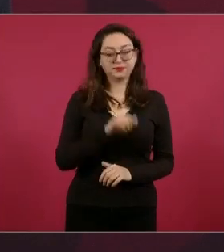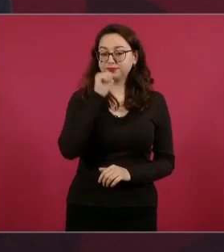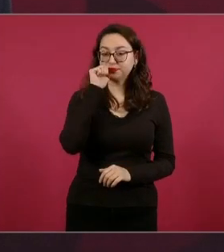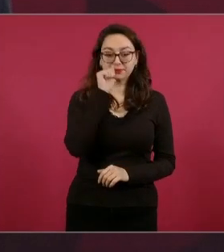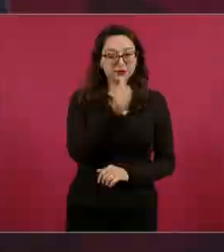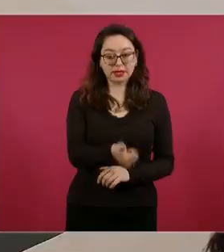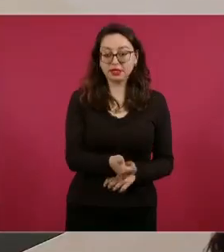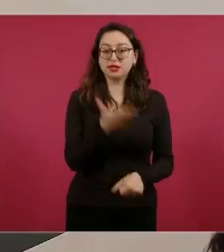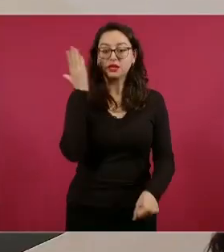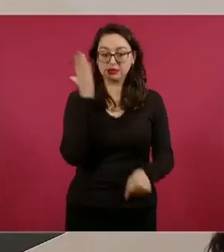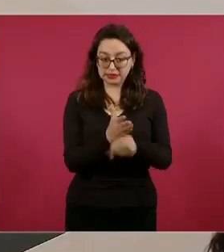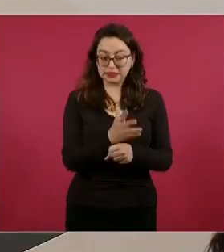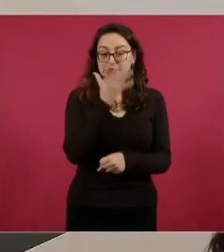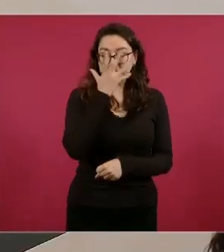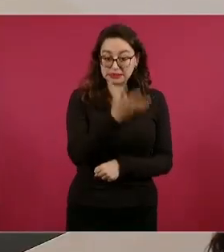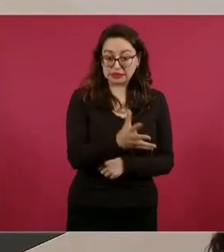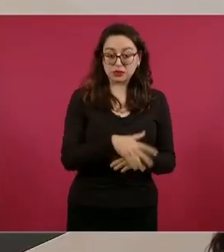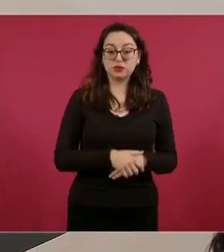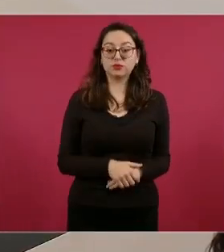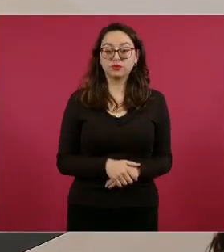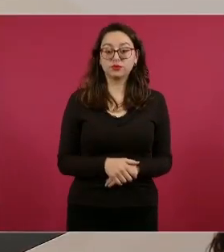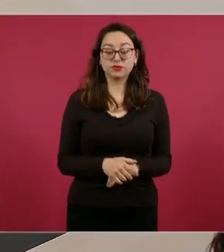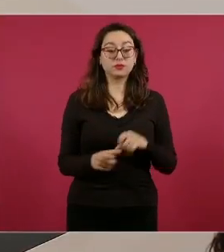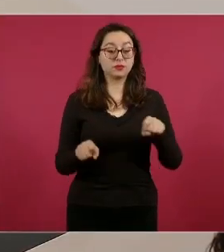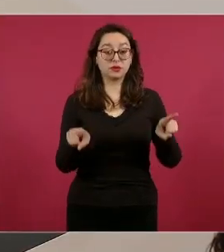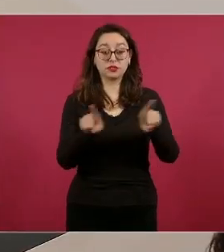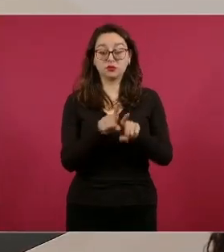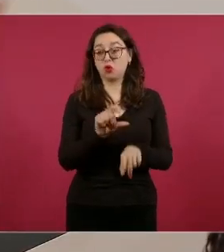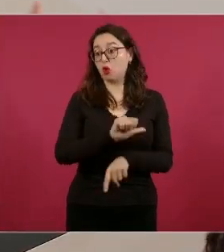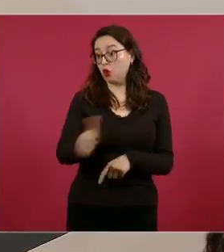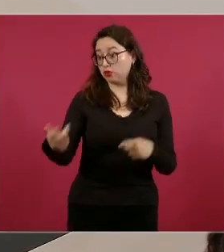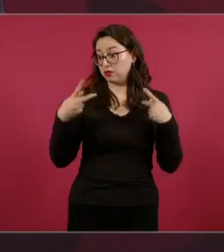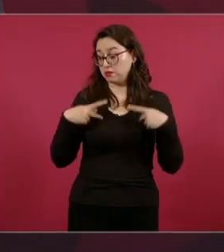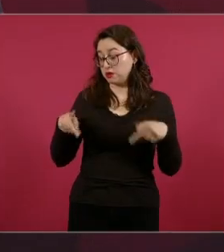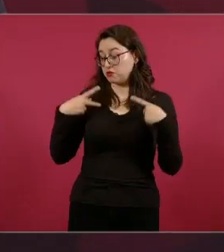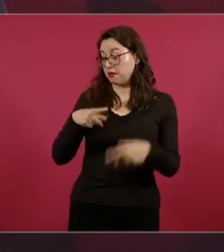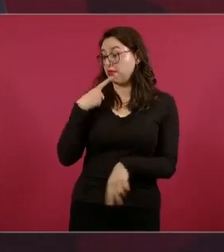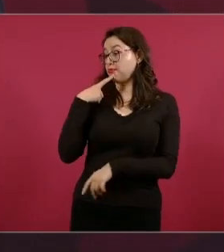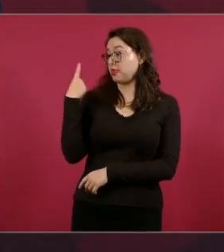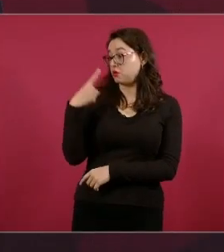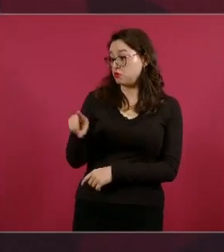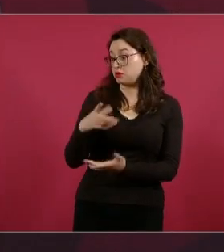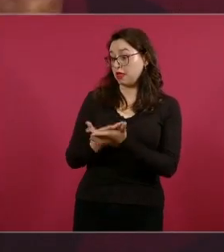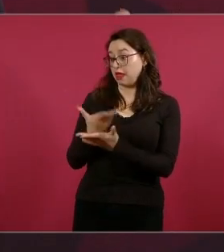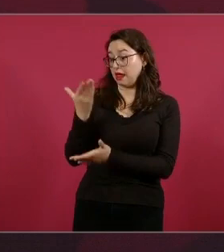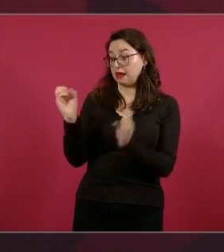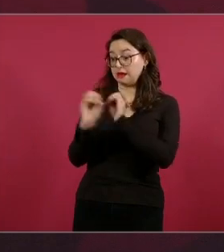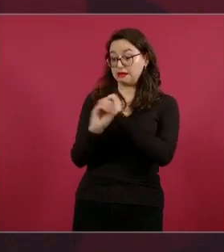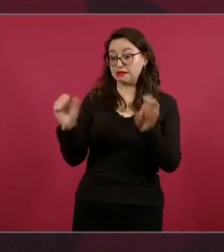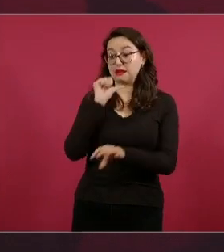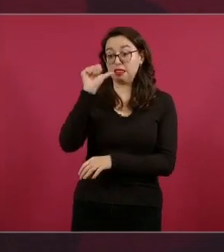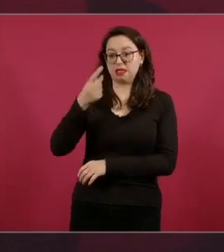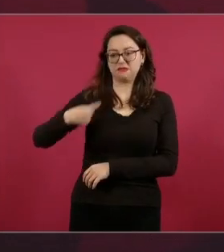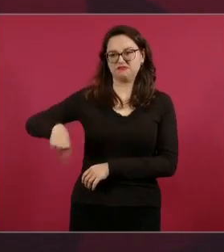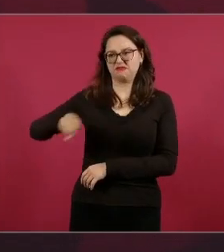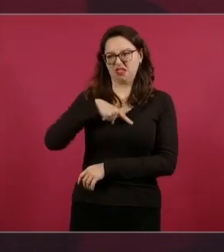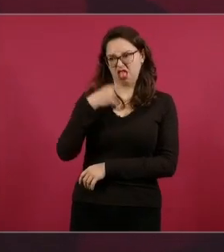Como también, si no hay cargos, pues no vamos a